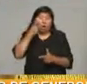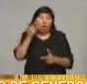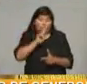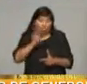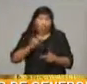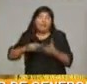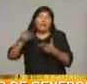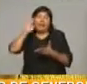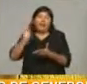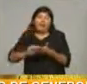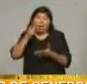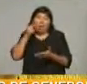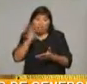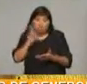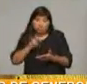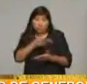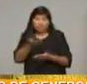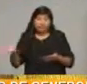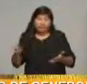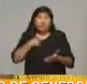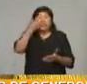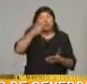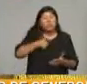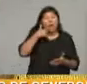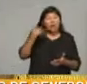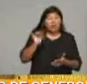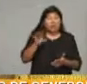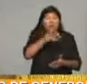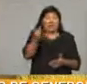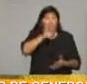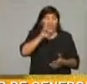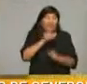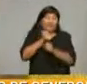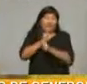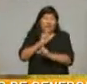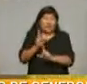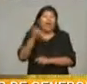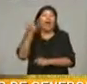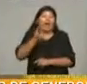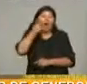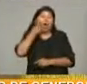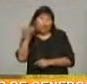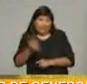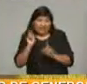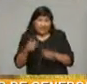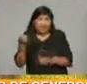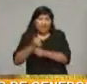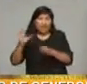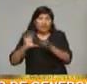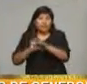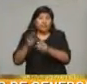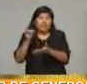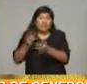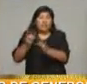varones que se han incorporado a esta atención y funciona atienden los tres las tres profesiones